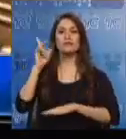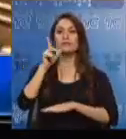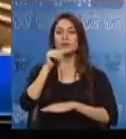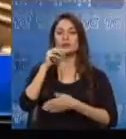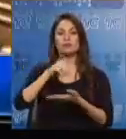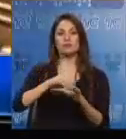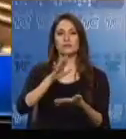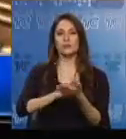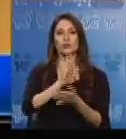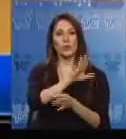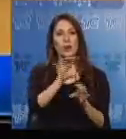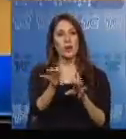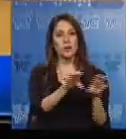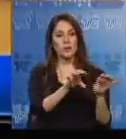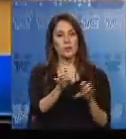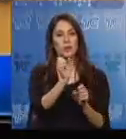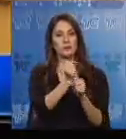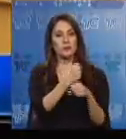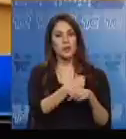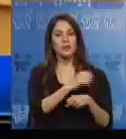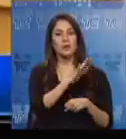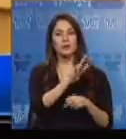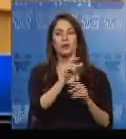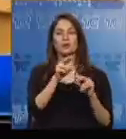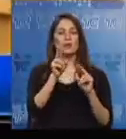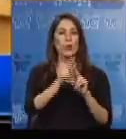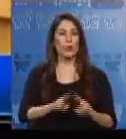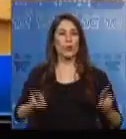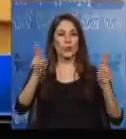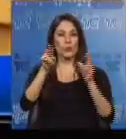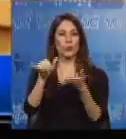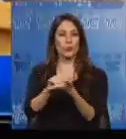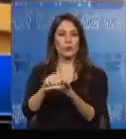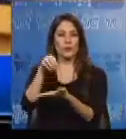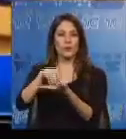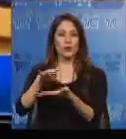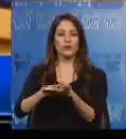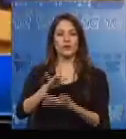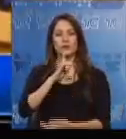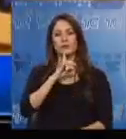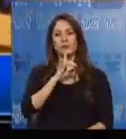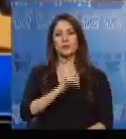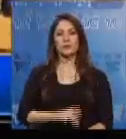marco de las actividades que se cumplen en la Asamblea General de las Naciones Unidas en Nueva York, Estados Unidos.